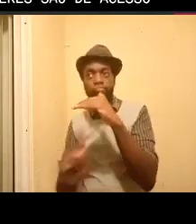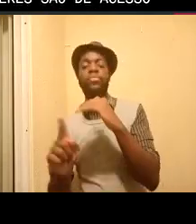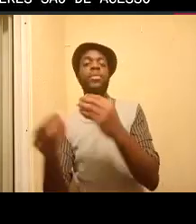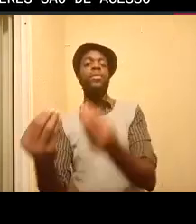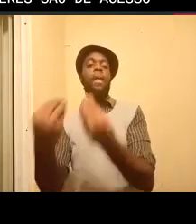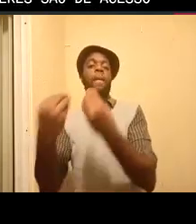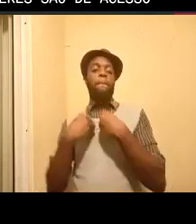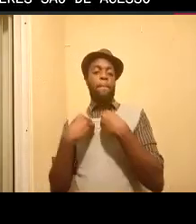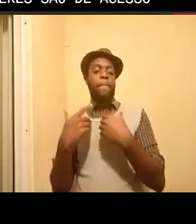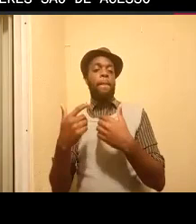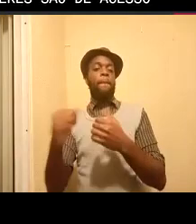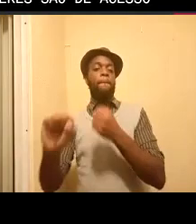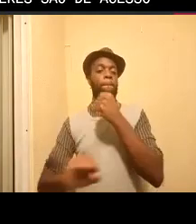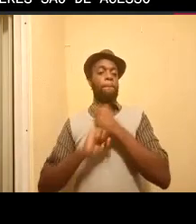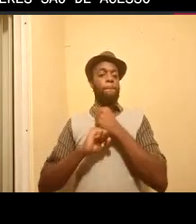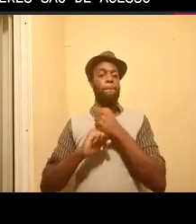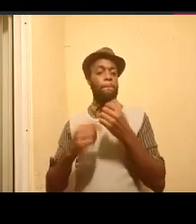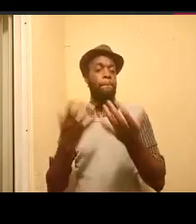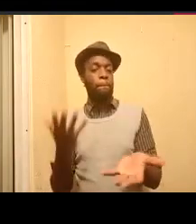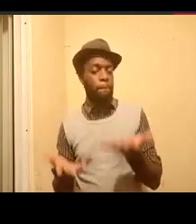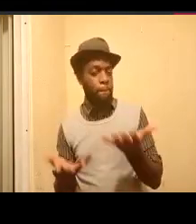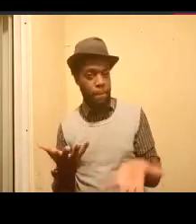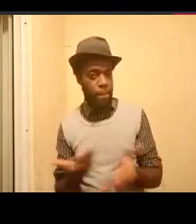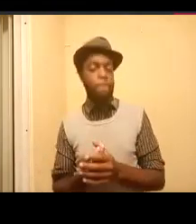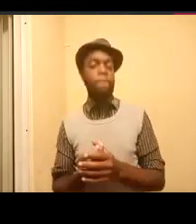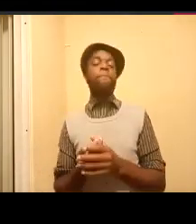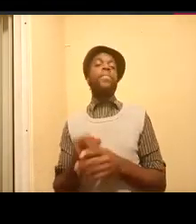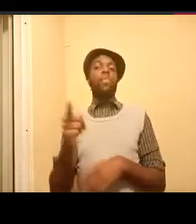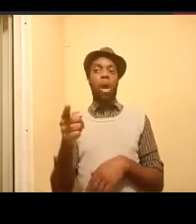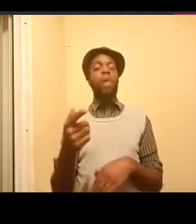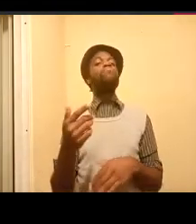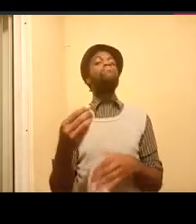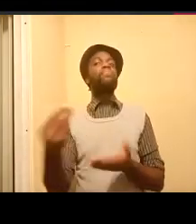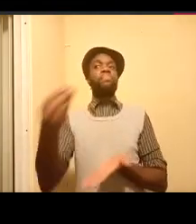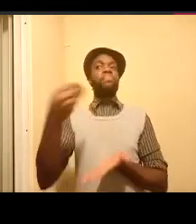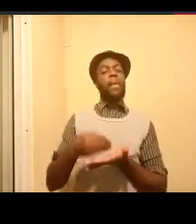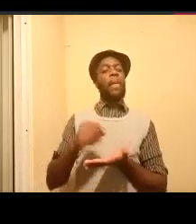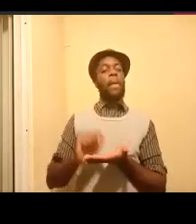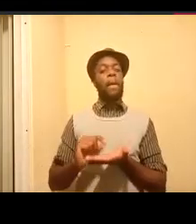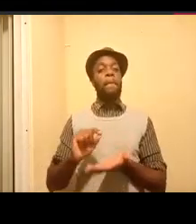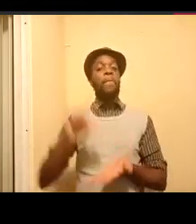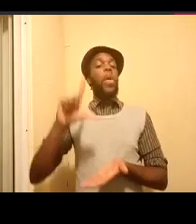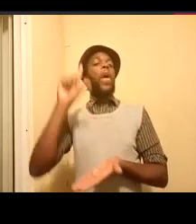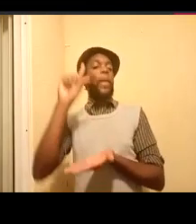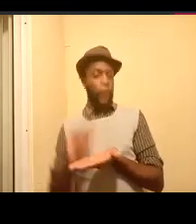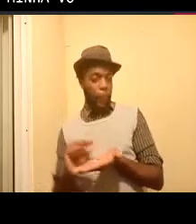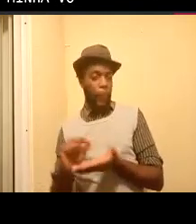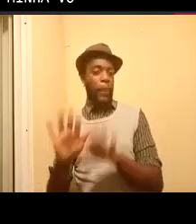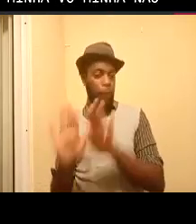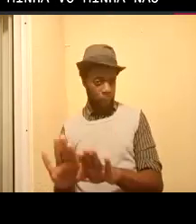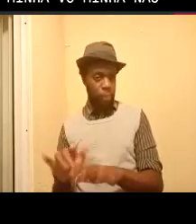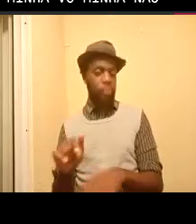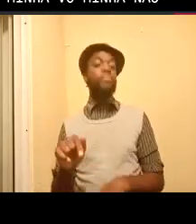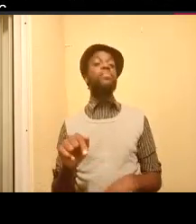planificación, anticoncepción más económicos también y a veces con subsidios del propio gobierno,